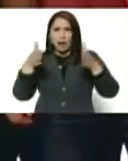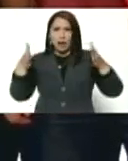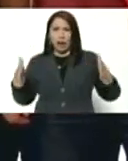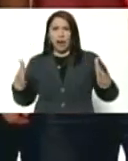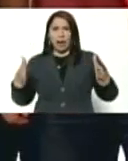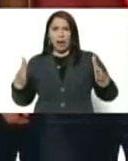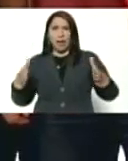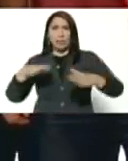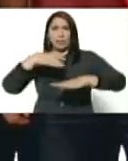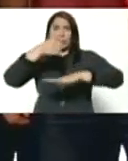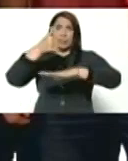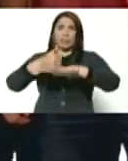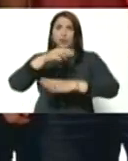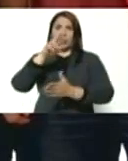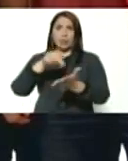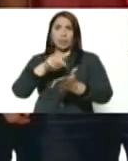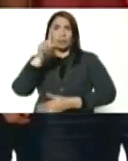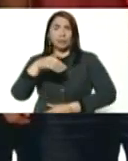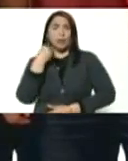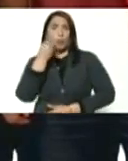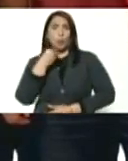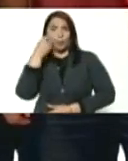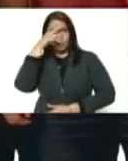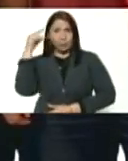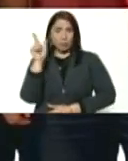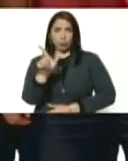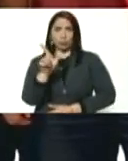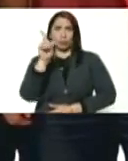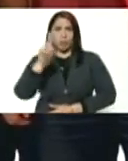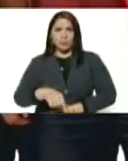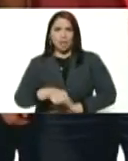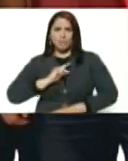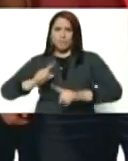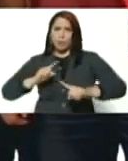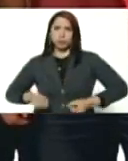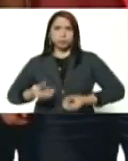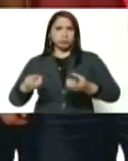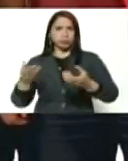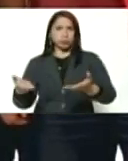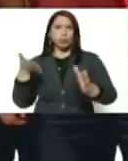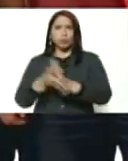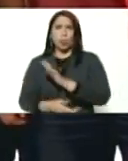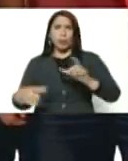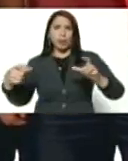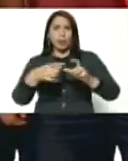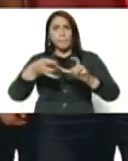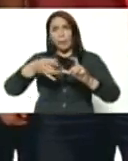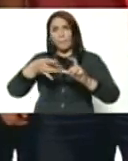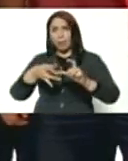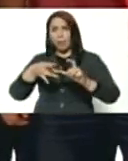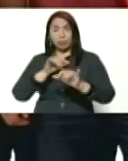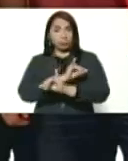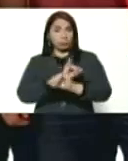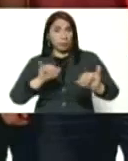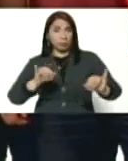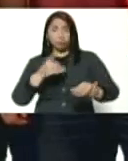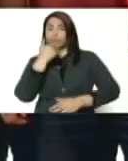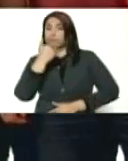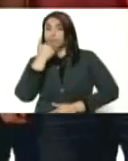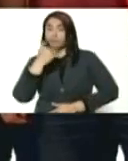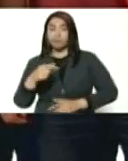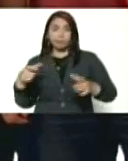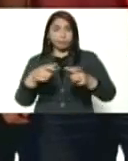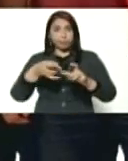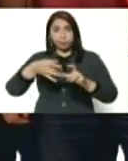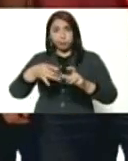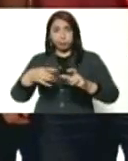Dirección de la JPSUV, se dieron las instrucciones sobre la carnetización, ya eso está en vías de carnetización